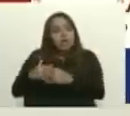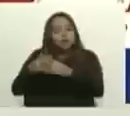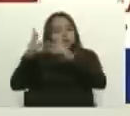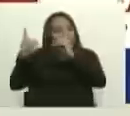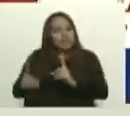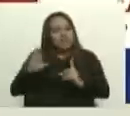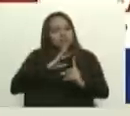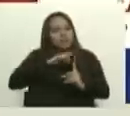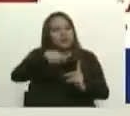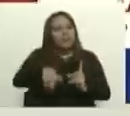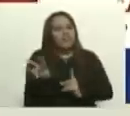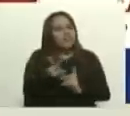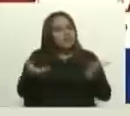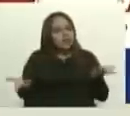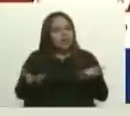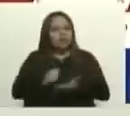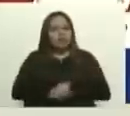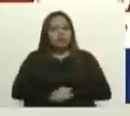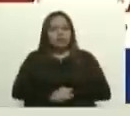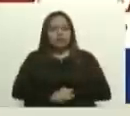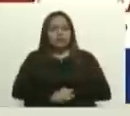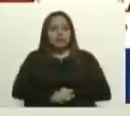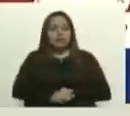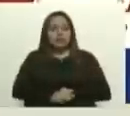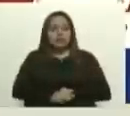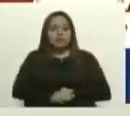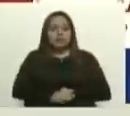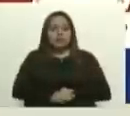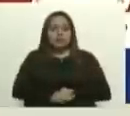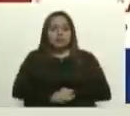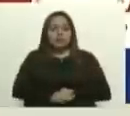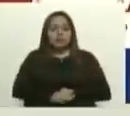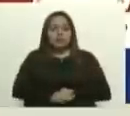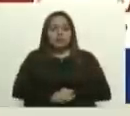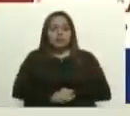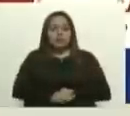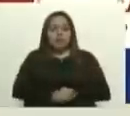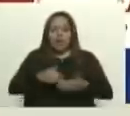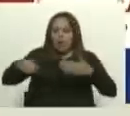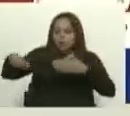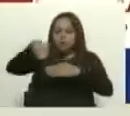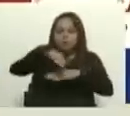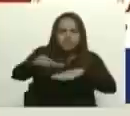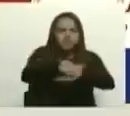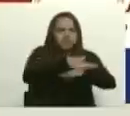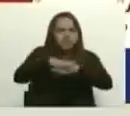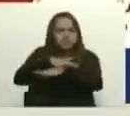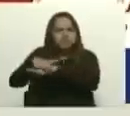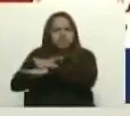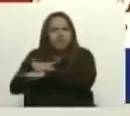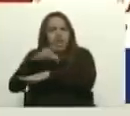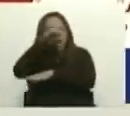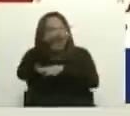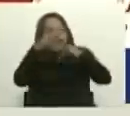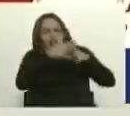que mejor le parecía. Y asfaltaron ciudades enteras de los Estados Unidos con asfalto venezolano.